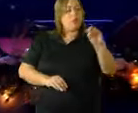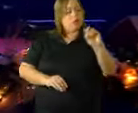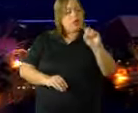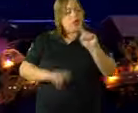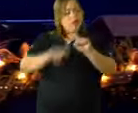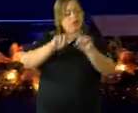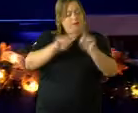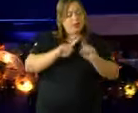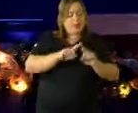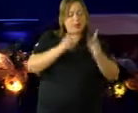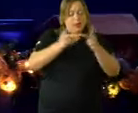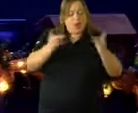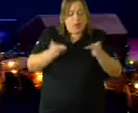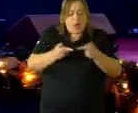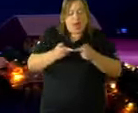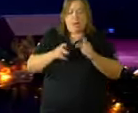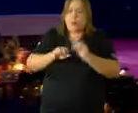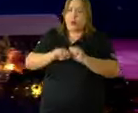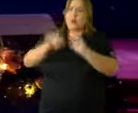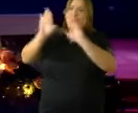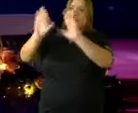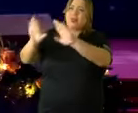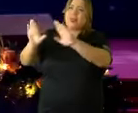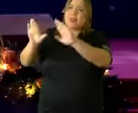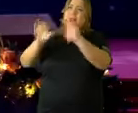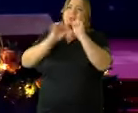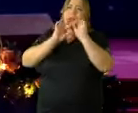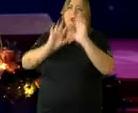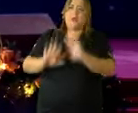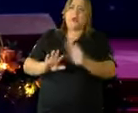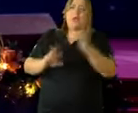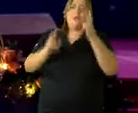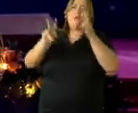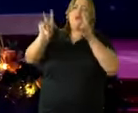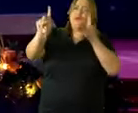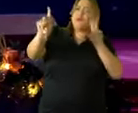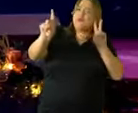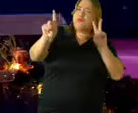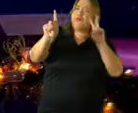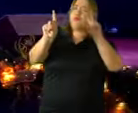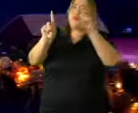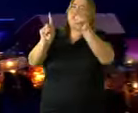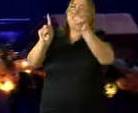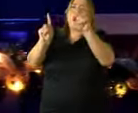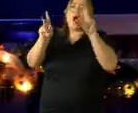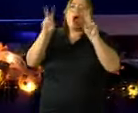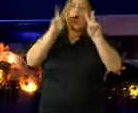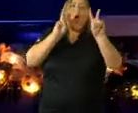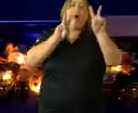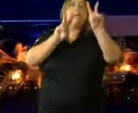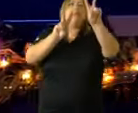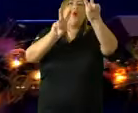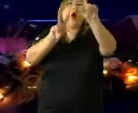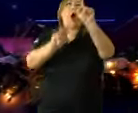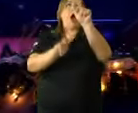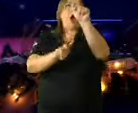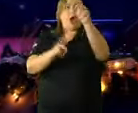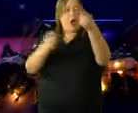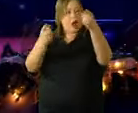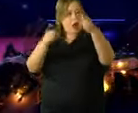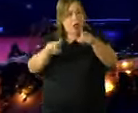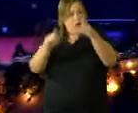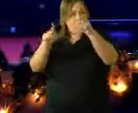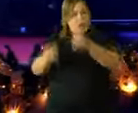por el Monte de las Bienaventuranzas y ver, visualizar lo que allí aconteció, porque yo lo creo, porque lo leí